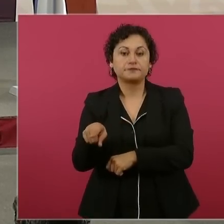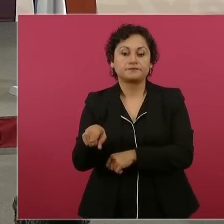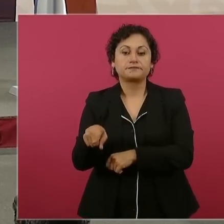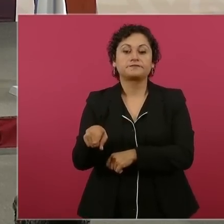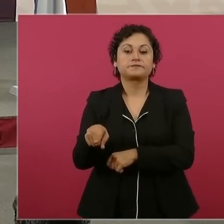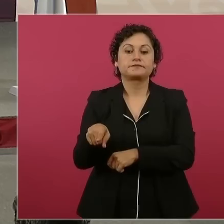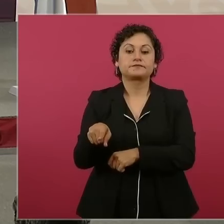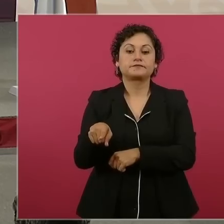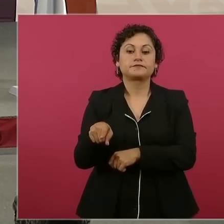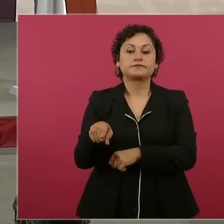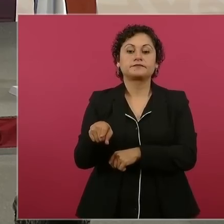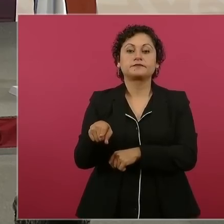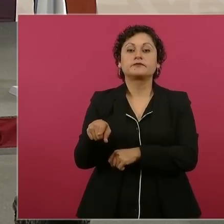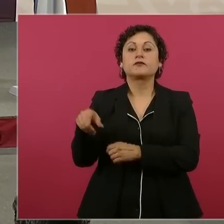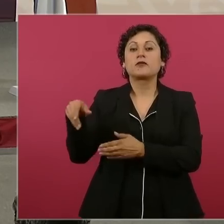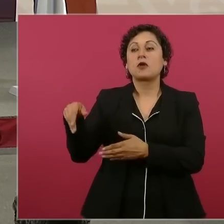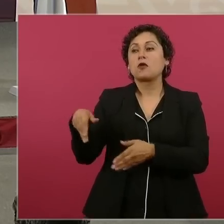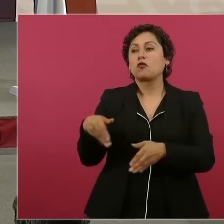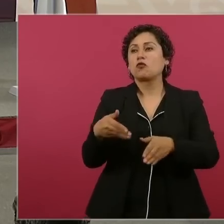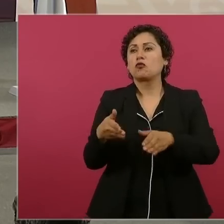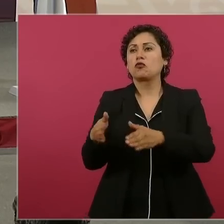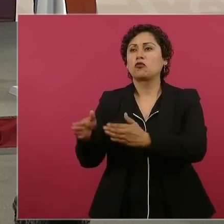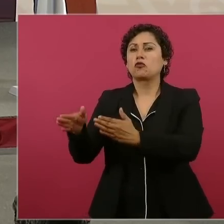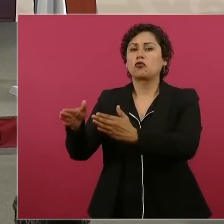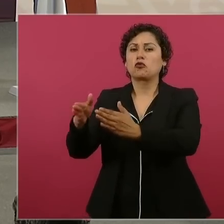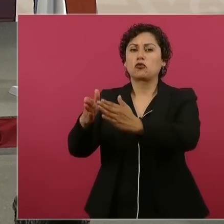llega hasta